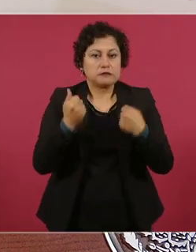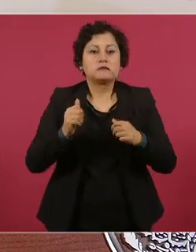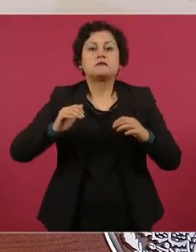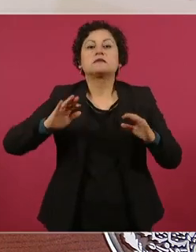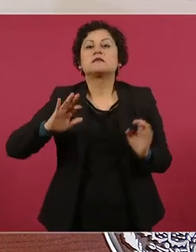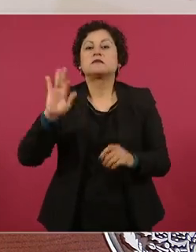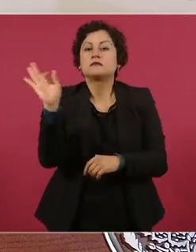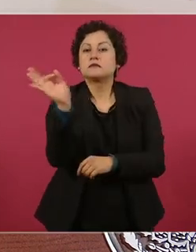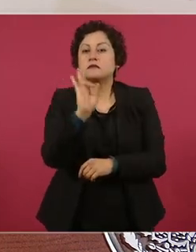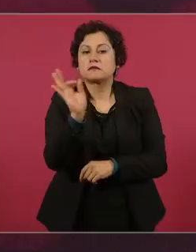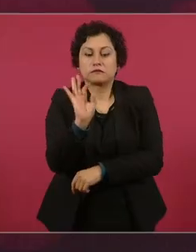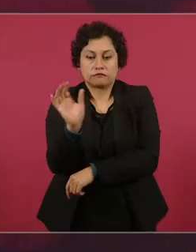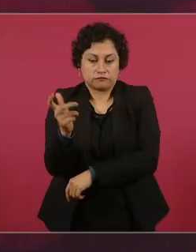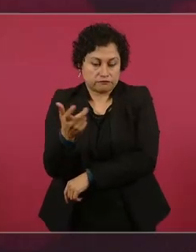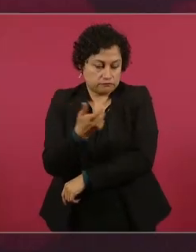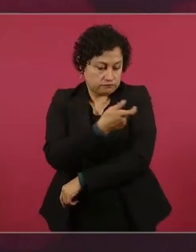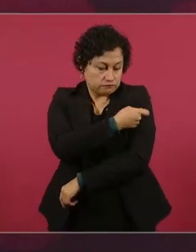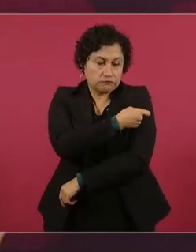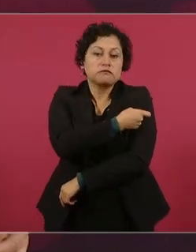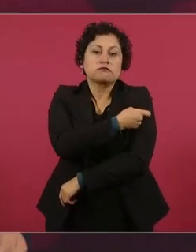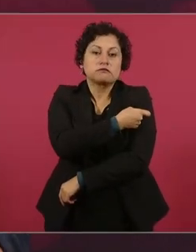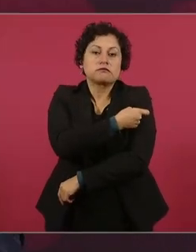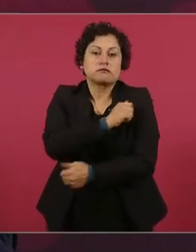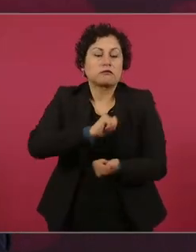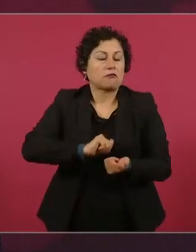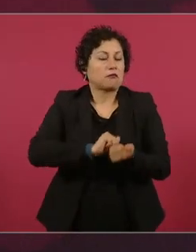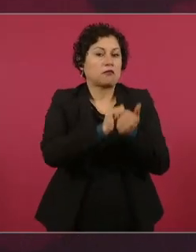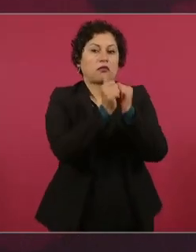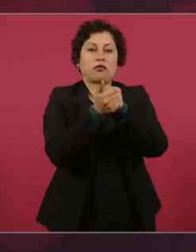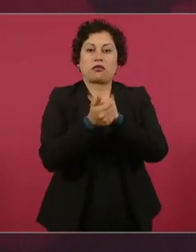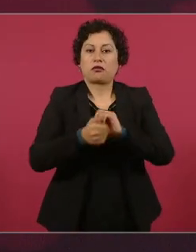te hacen comunista.